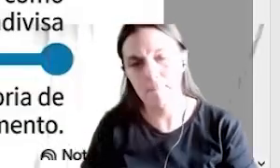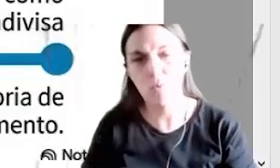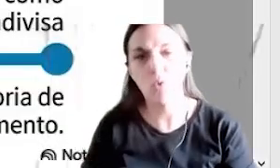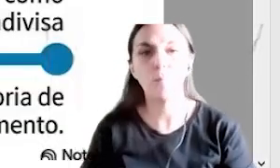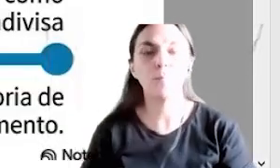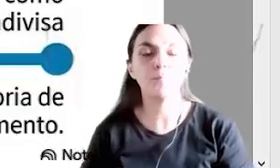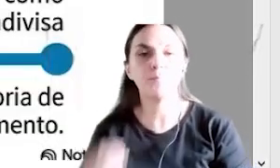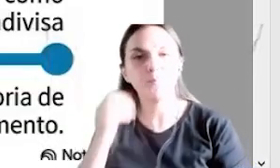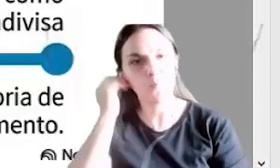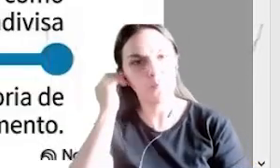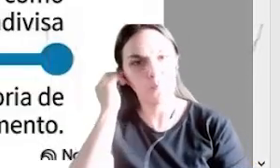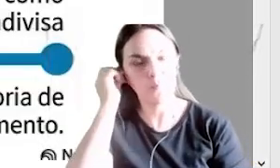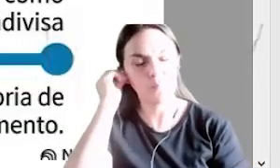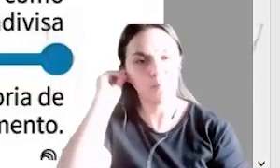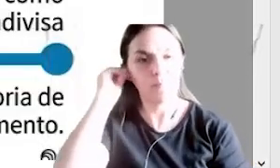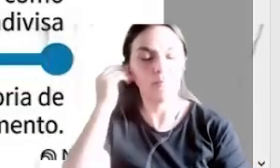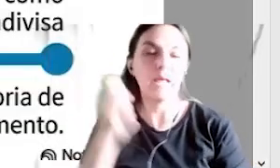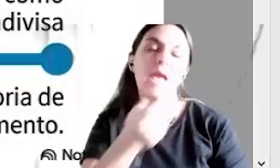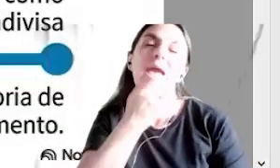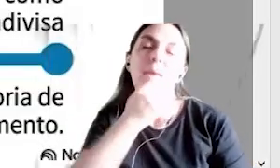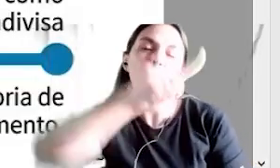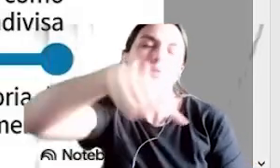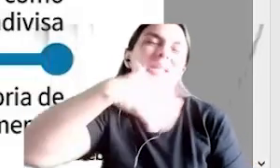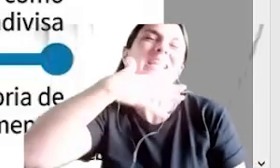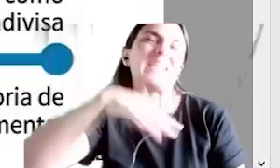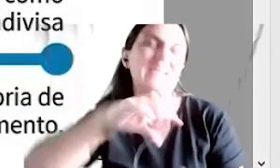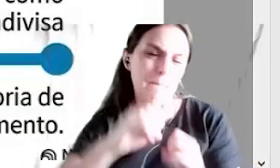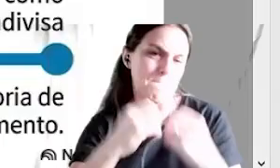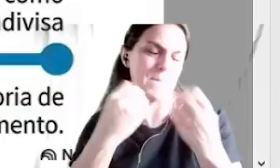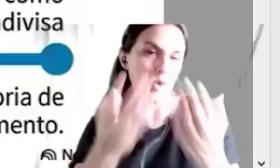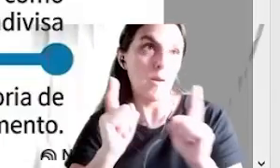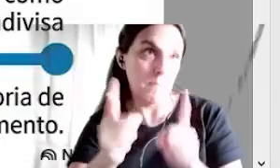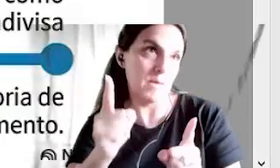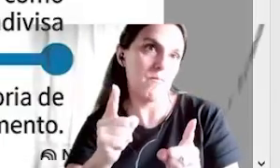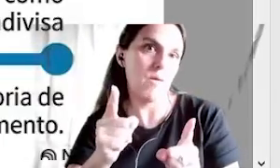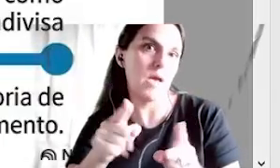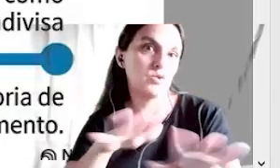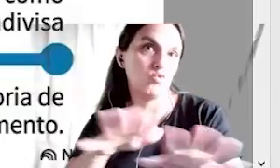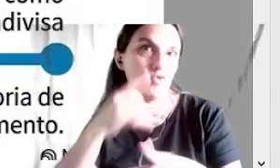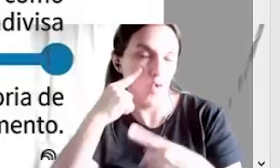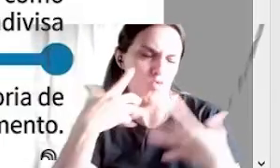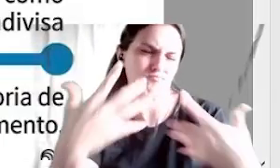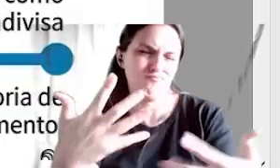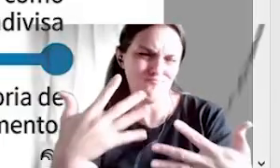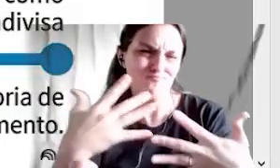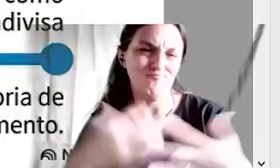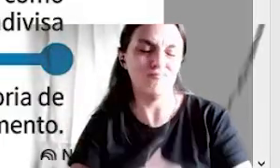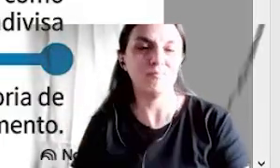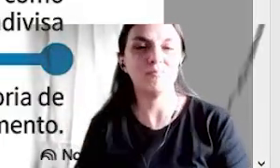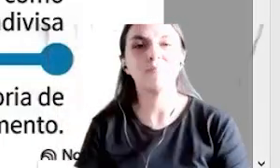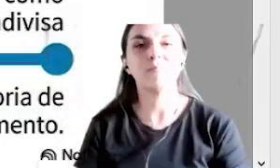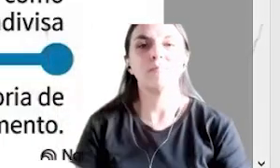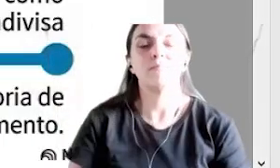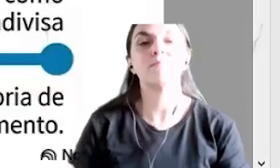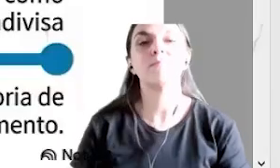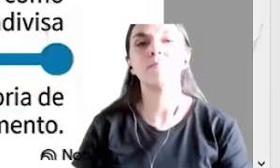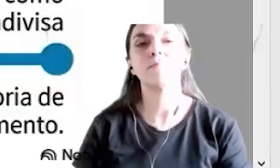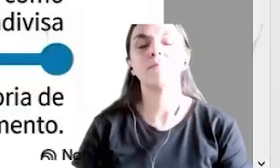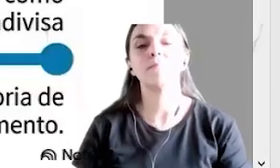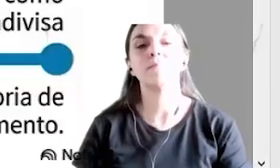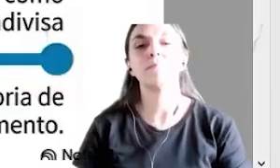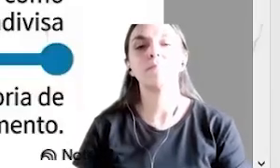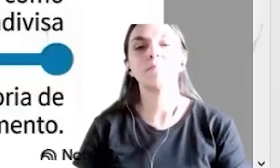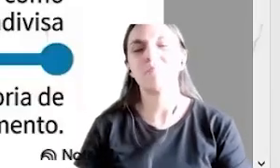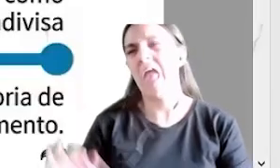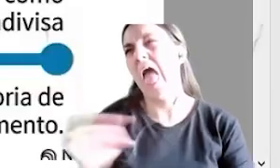vez les sirva y lo puedo mencionar porque es de público conocimiento. Hace un